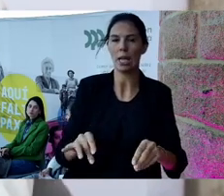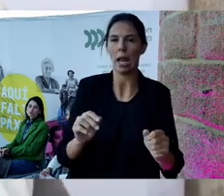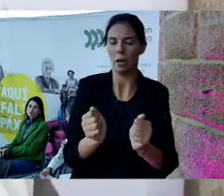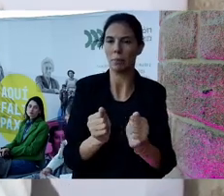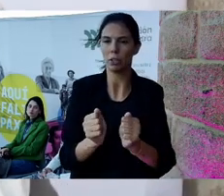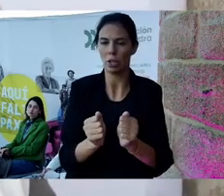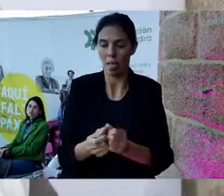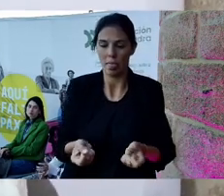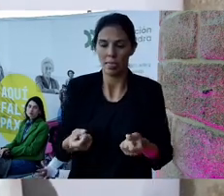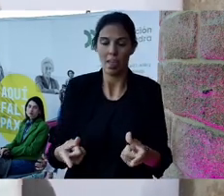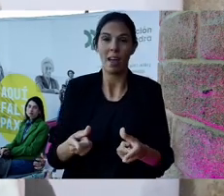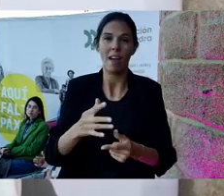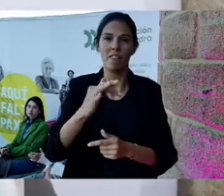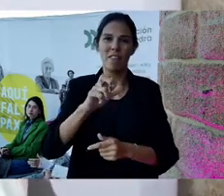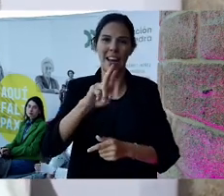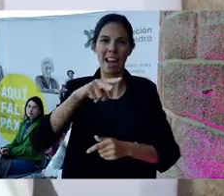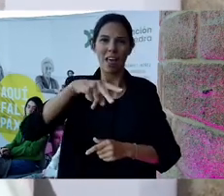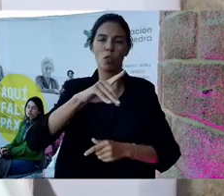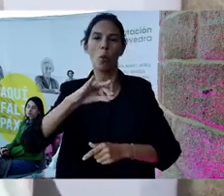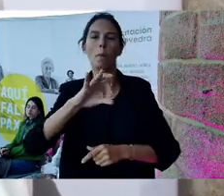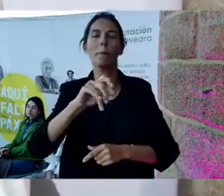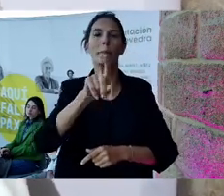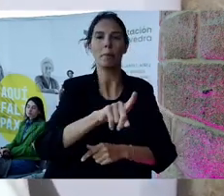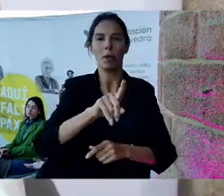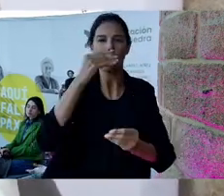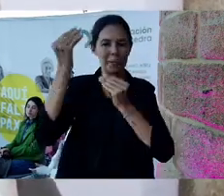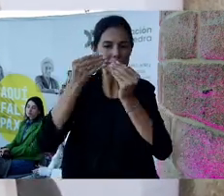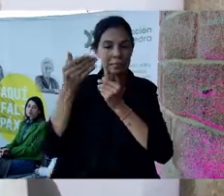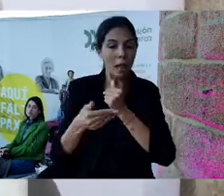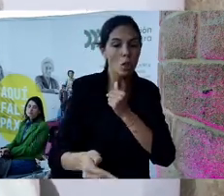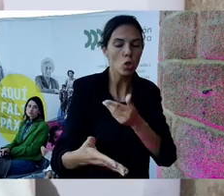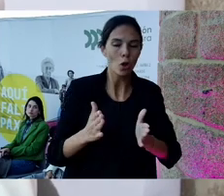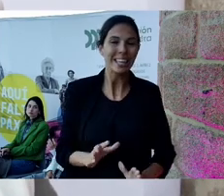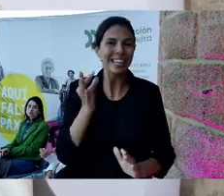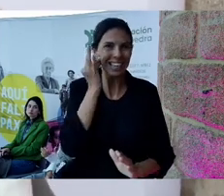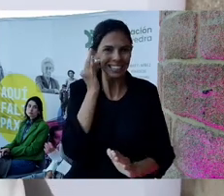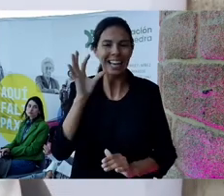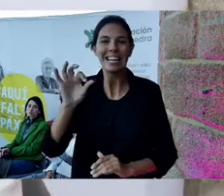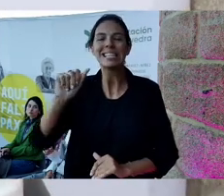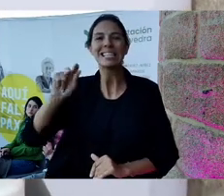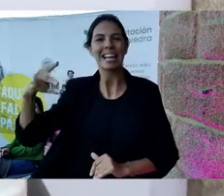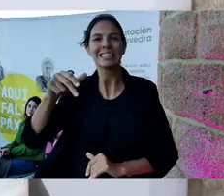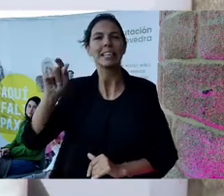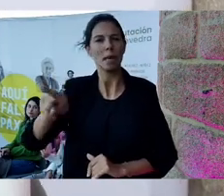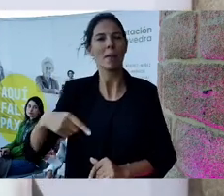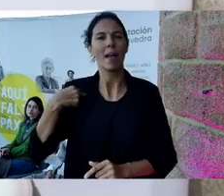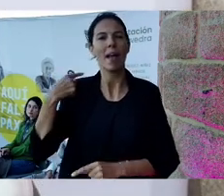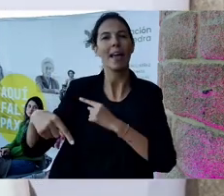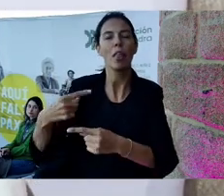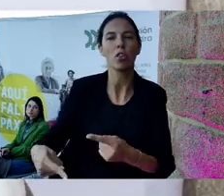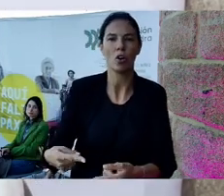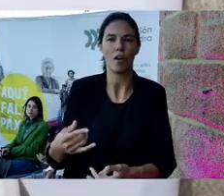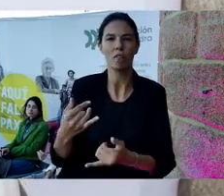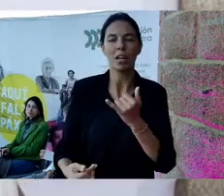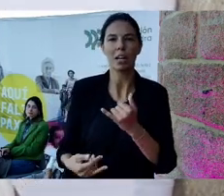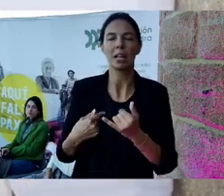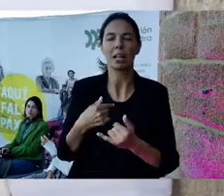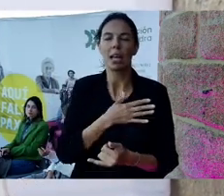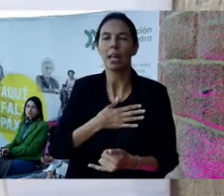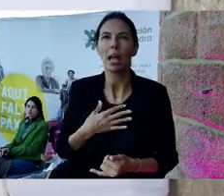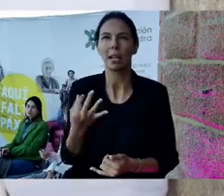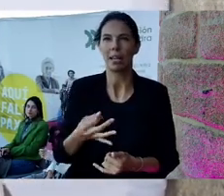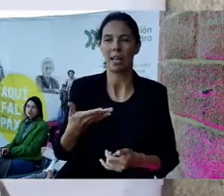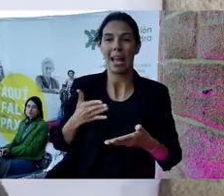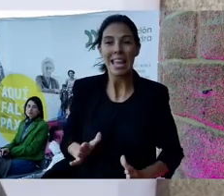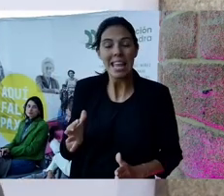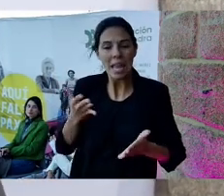poder territorial y material Fernando I, pensando en sus hijas, y que Sancha también heredó, y que tenía una condición. Las